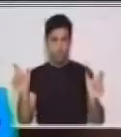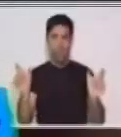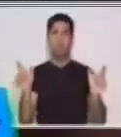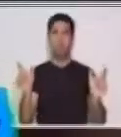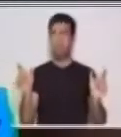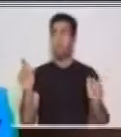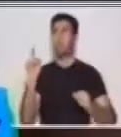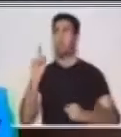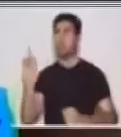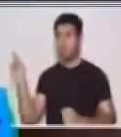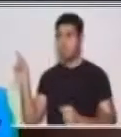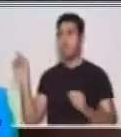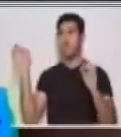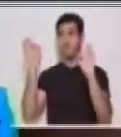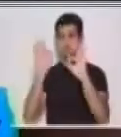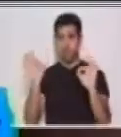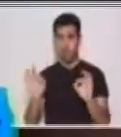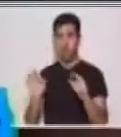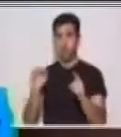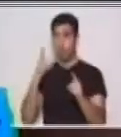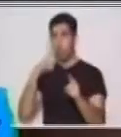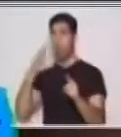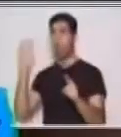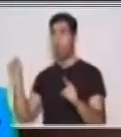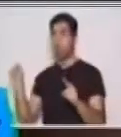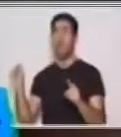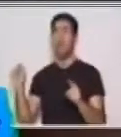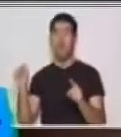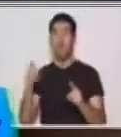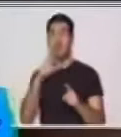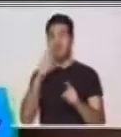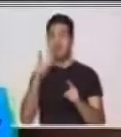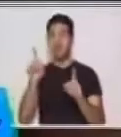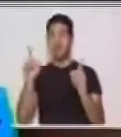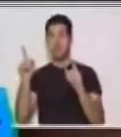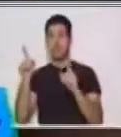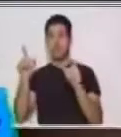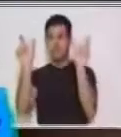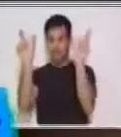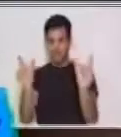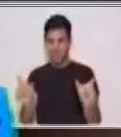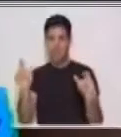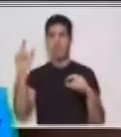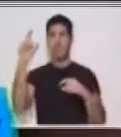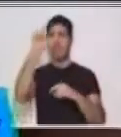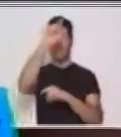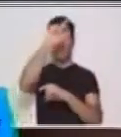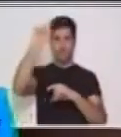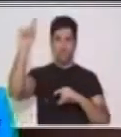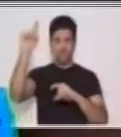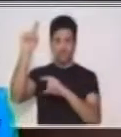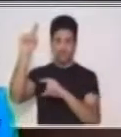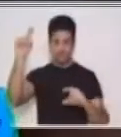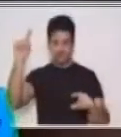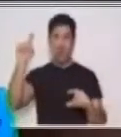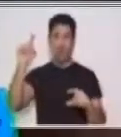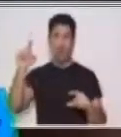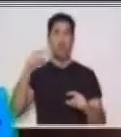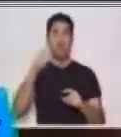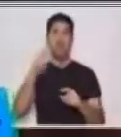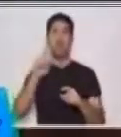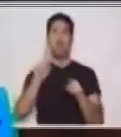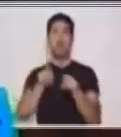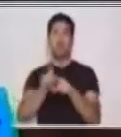estos pequeños tenemos que tomarles en cuenta que les tenemos que hacer una pestaña. Una pestaña es de que le tenemos que dejar 2 centímetros más